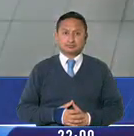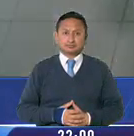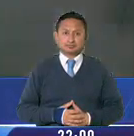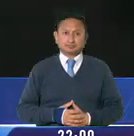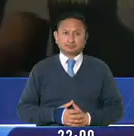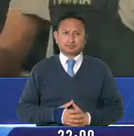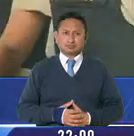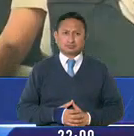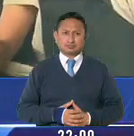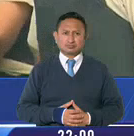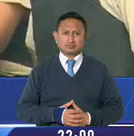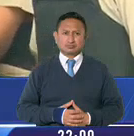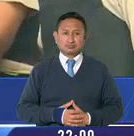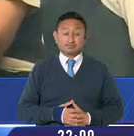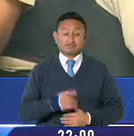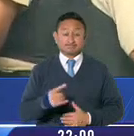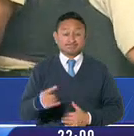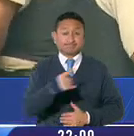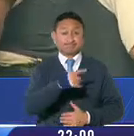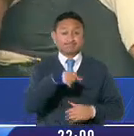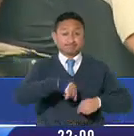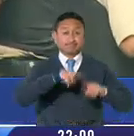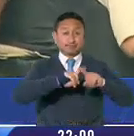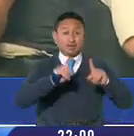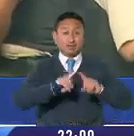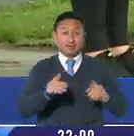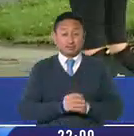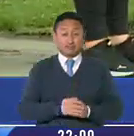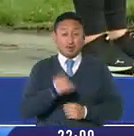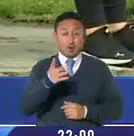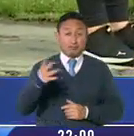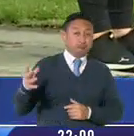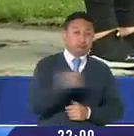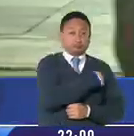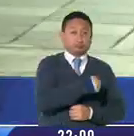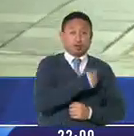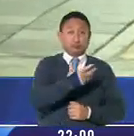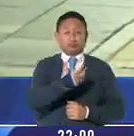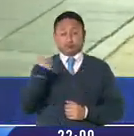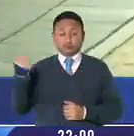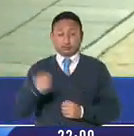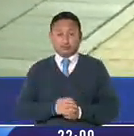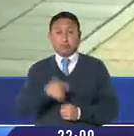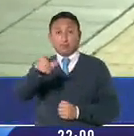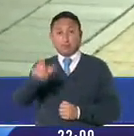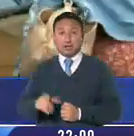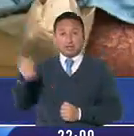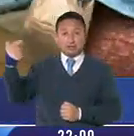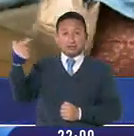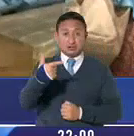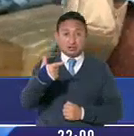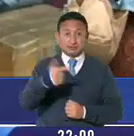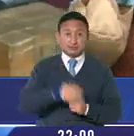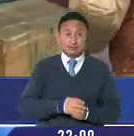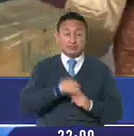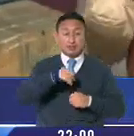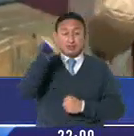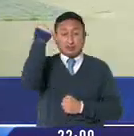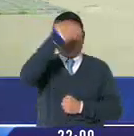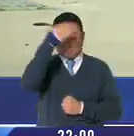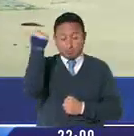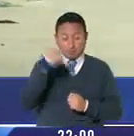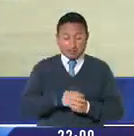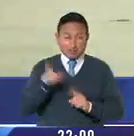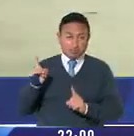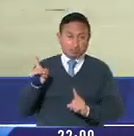El menú delictivo es variado, si no son arranchadores, son descuidadores, asaltantes a mano armada, estafadores, sacapintas, en